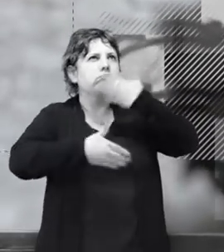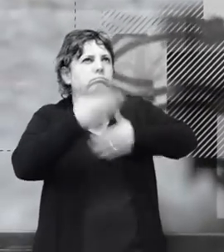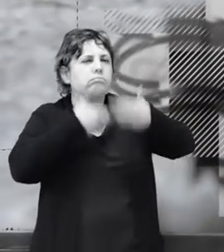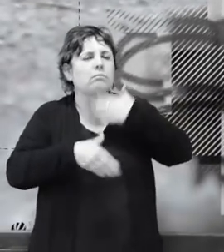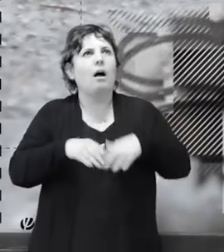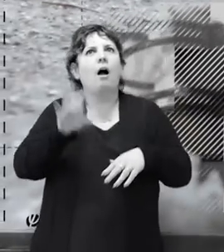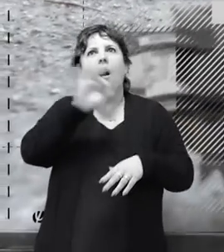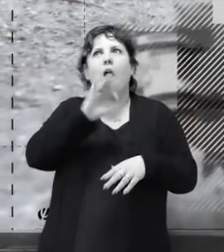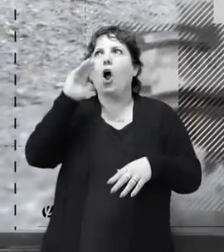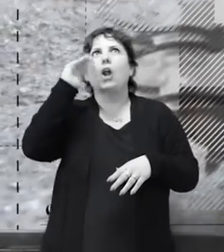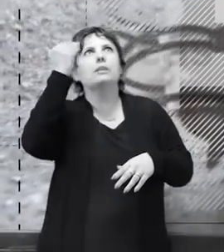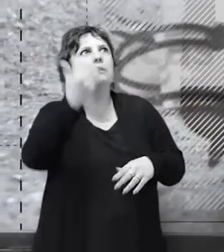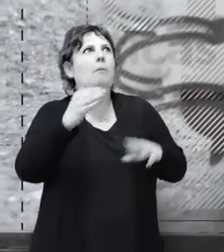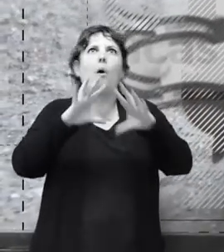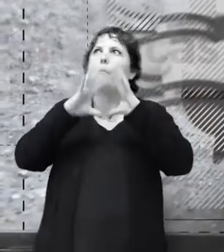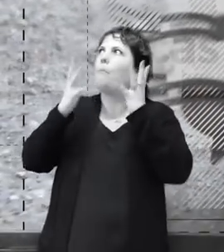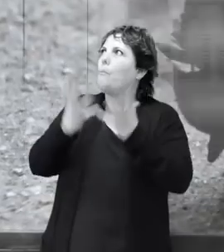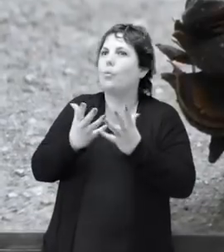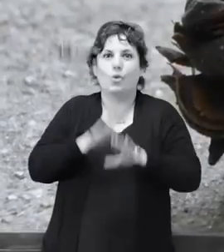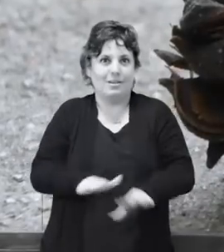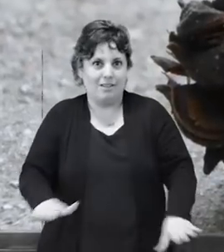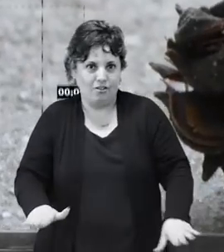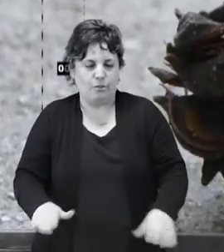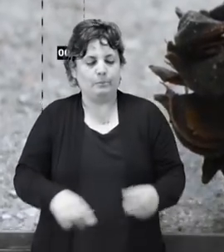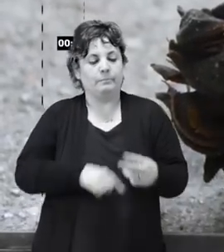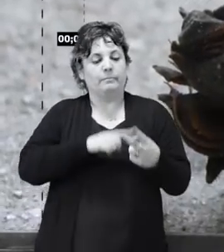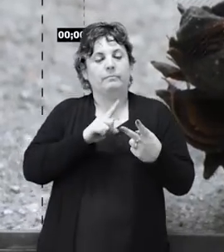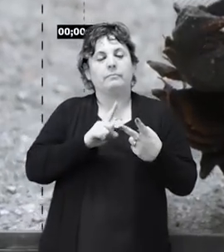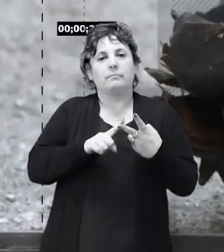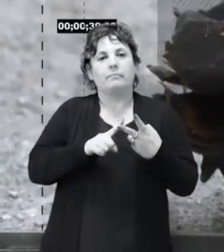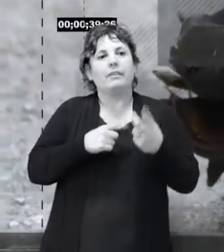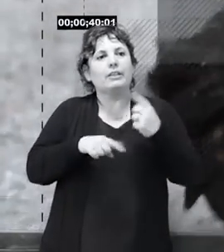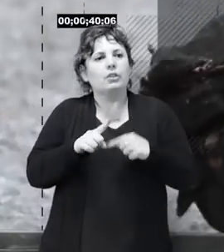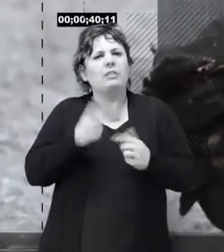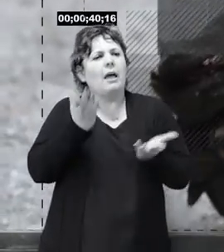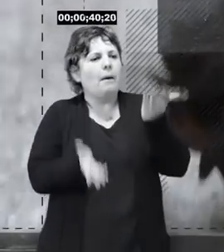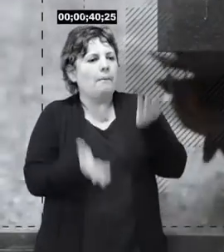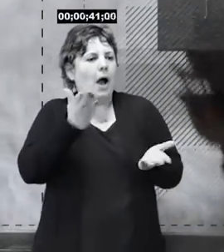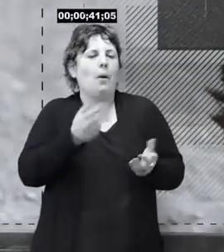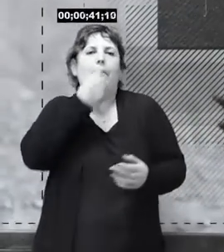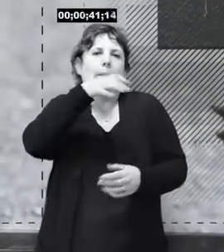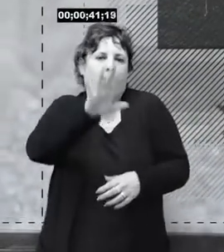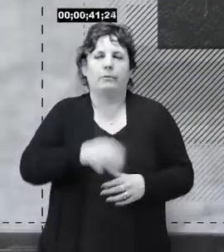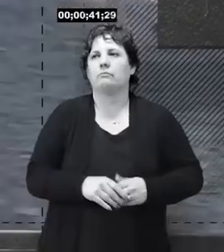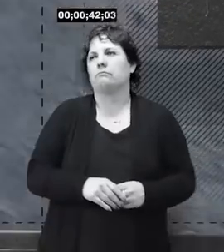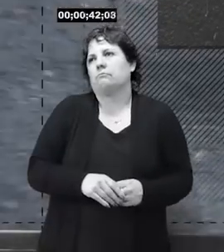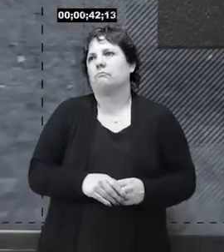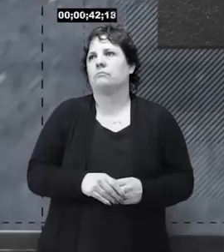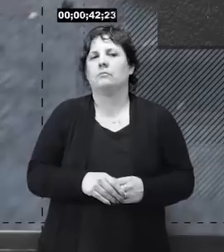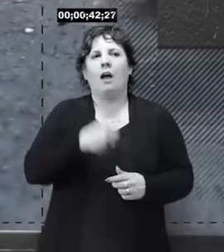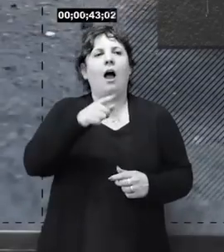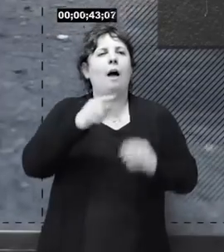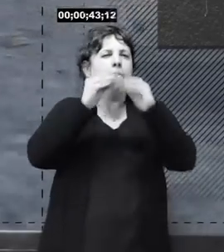el conocimiento del mundo por parte del niño. Entonces, evalúa aspectos como los